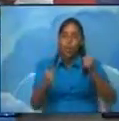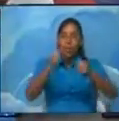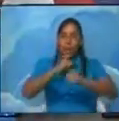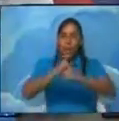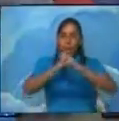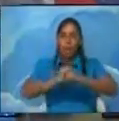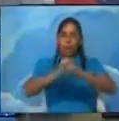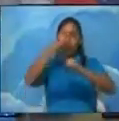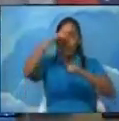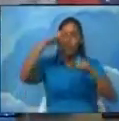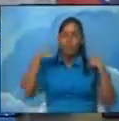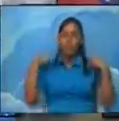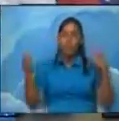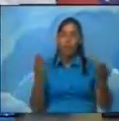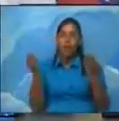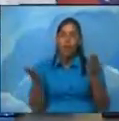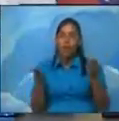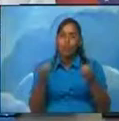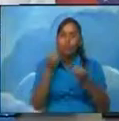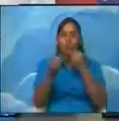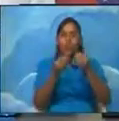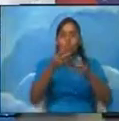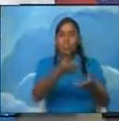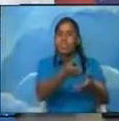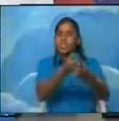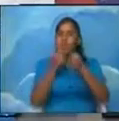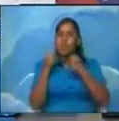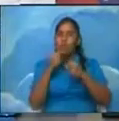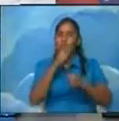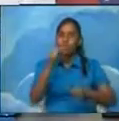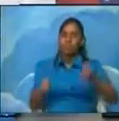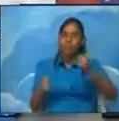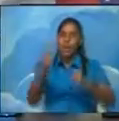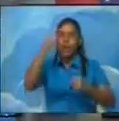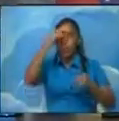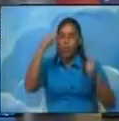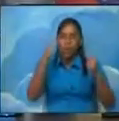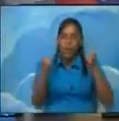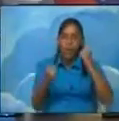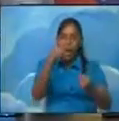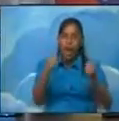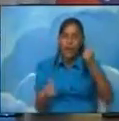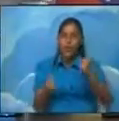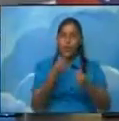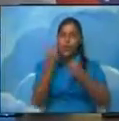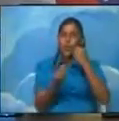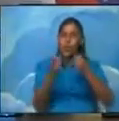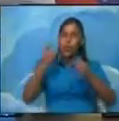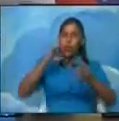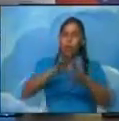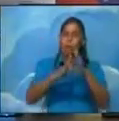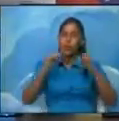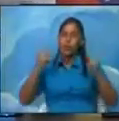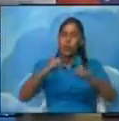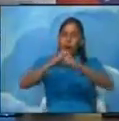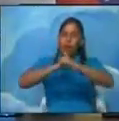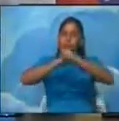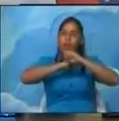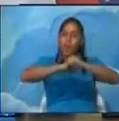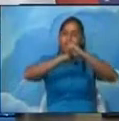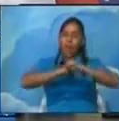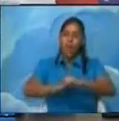de Faraón. Cómo le sacó las ruedas a los carros. Cómo jarretó a los